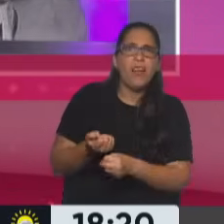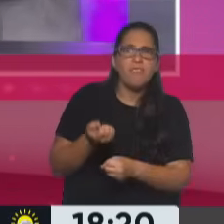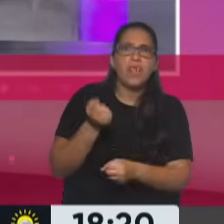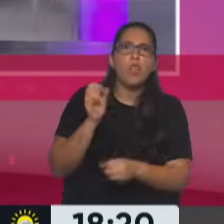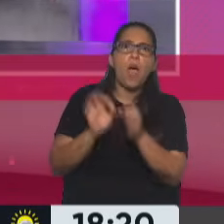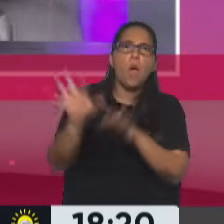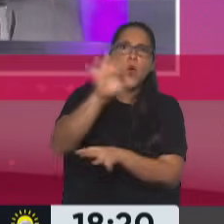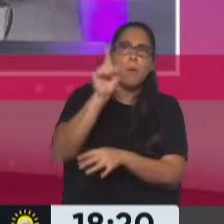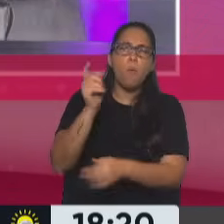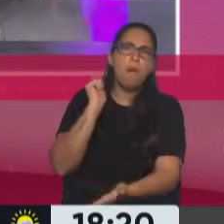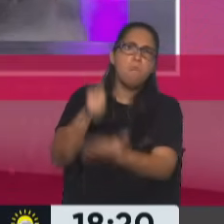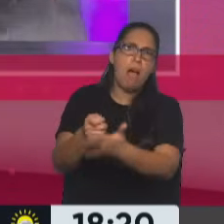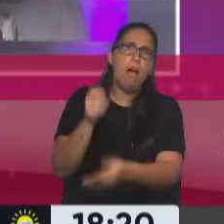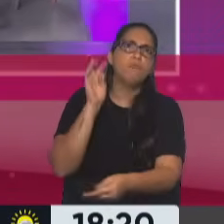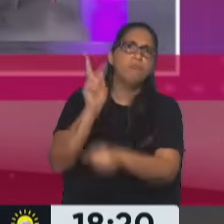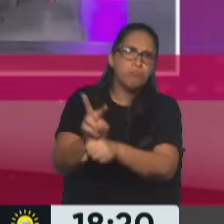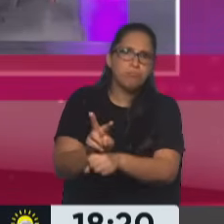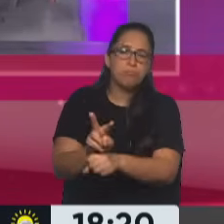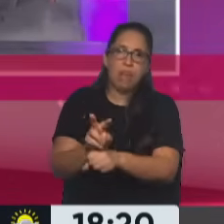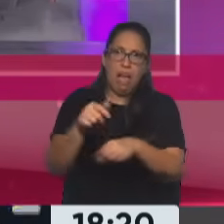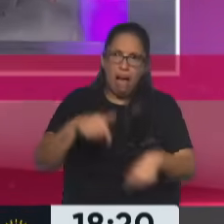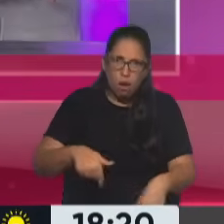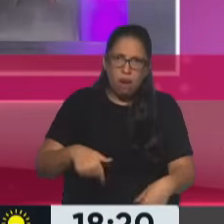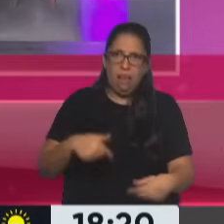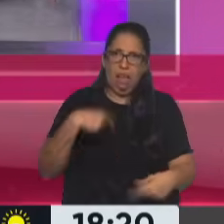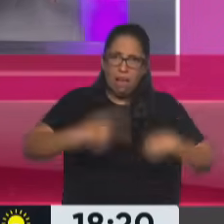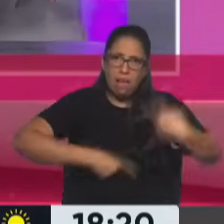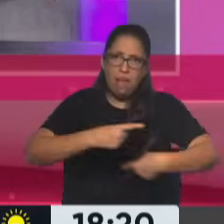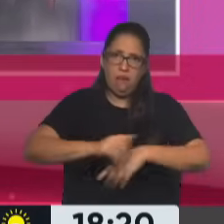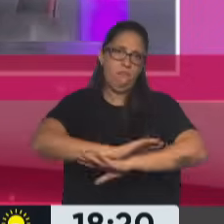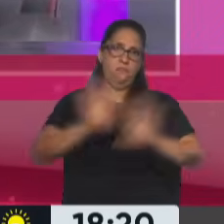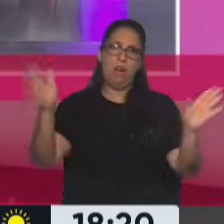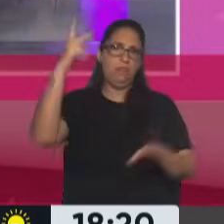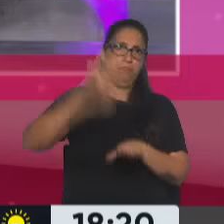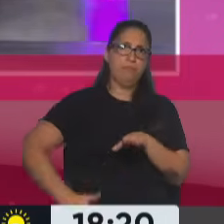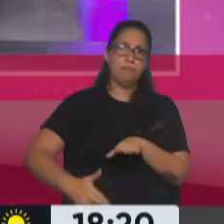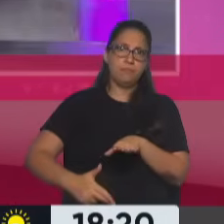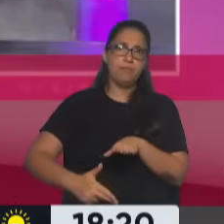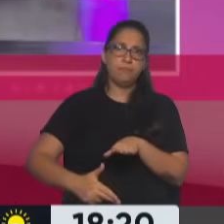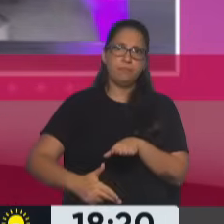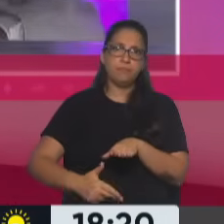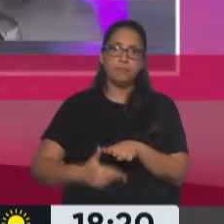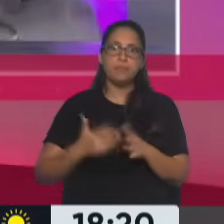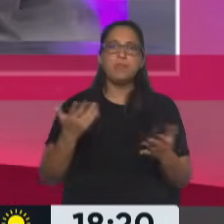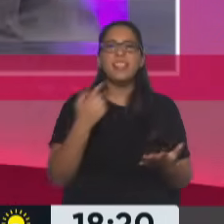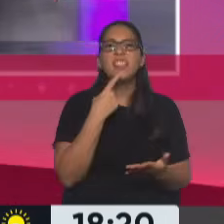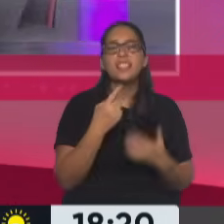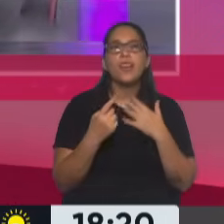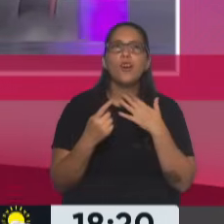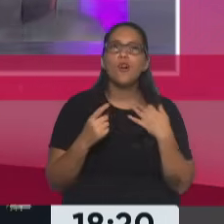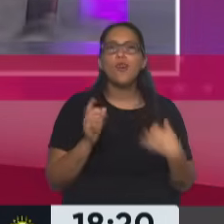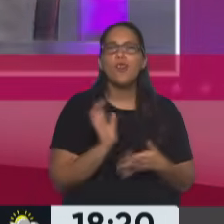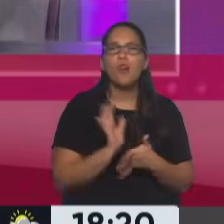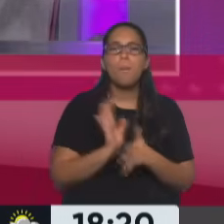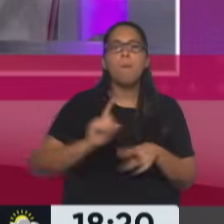donde decidieron no vamos a pagar por la defensa en Europa. De hecho, estratégicamente se dice está